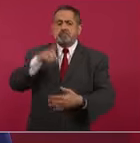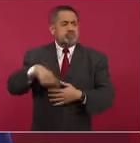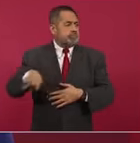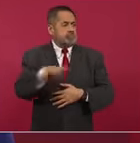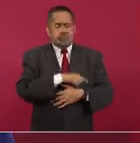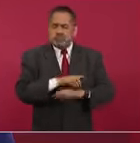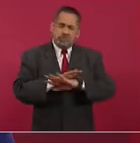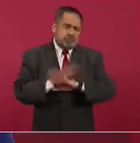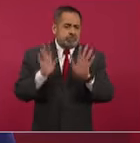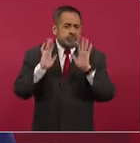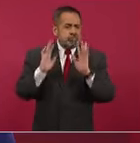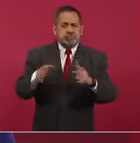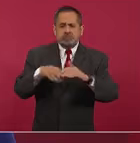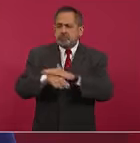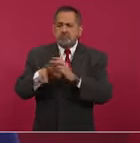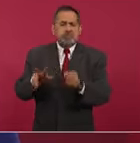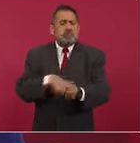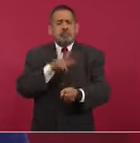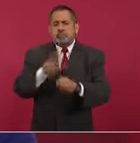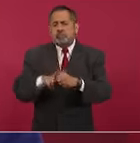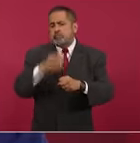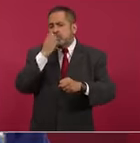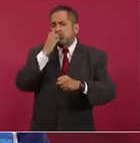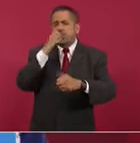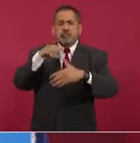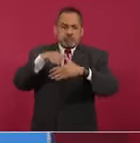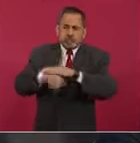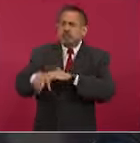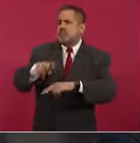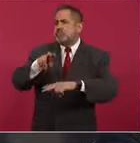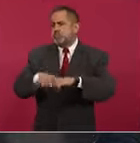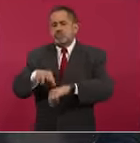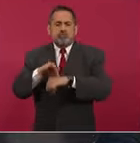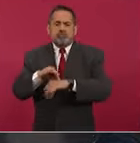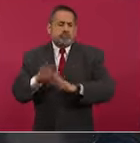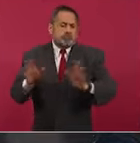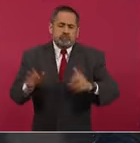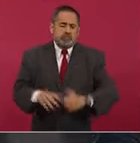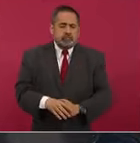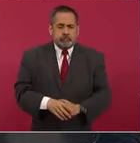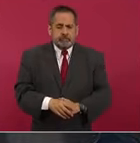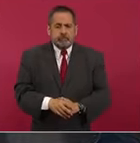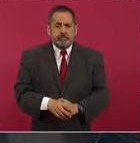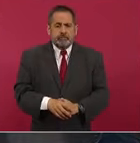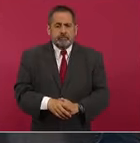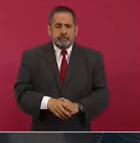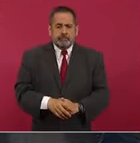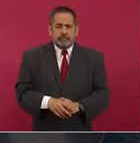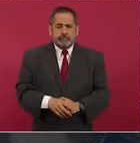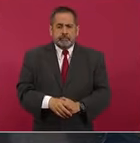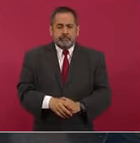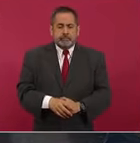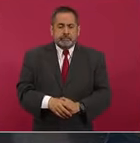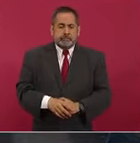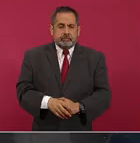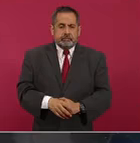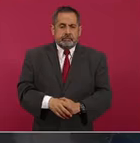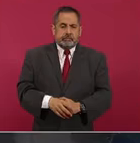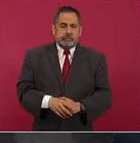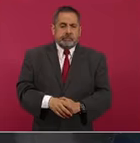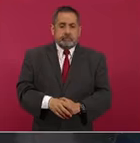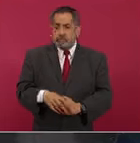está trabajando de manera normal. Eso sería mi comentario. ¿Perdón? ¿A partir de cuándo sería el regreso? Después de